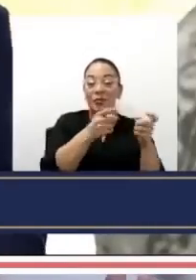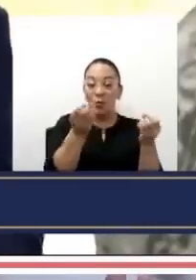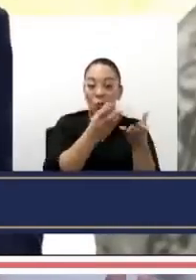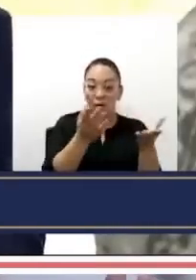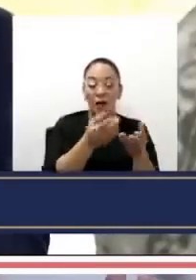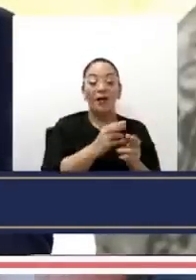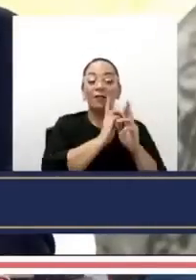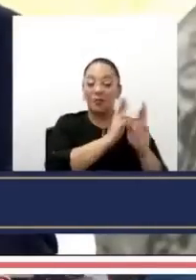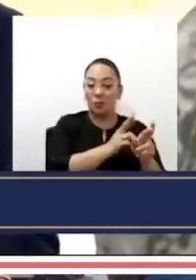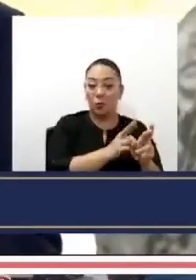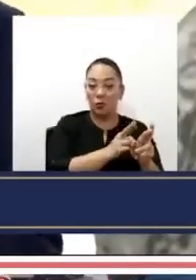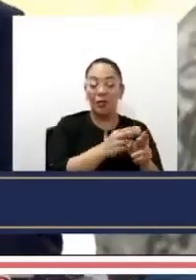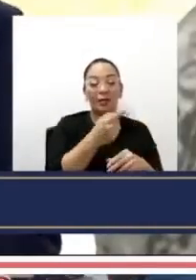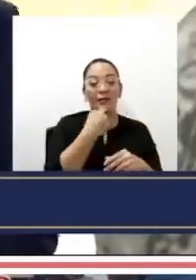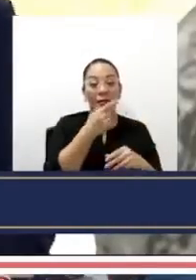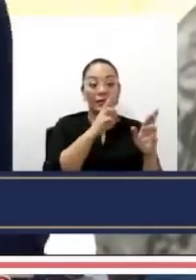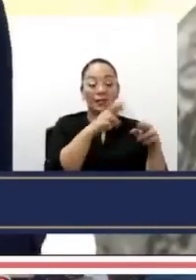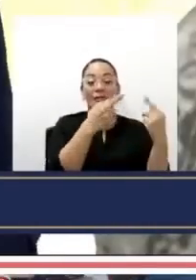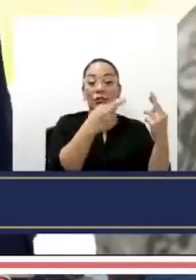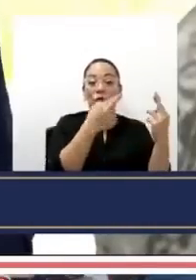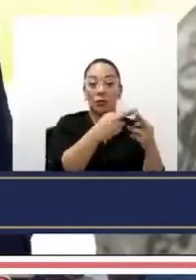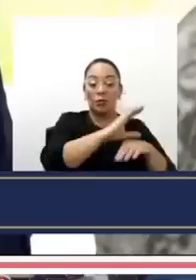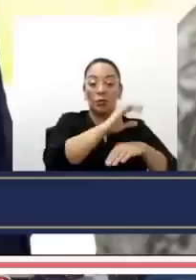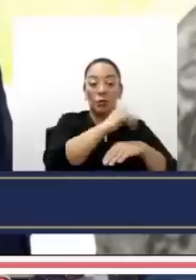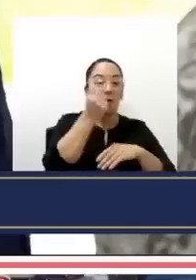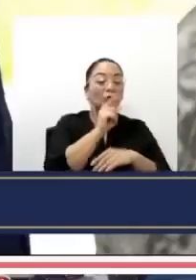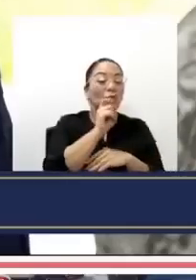Pública dice que las sesiones del Consejo de Gobierno son secretas.